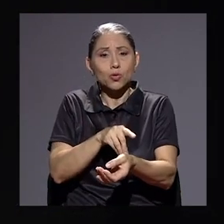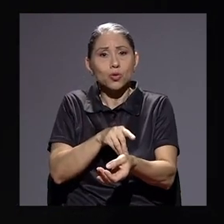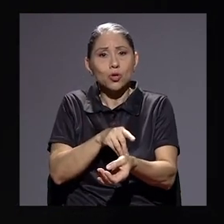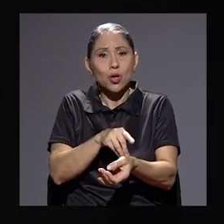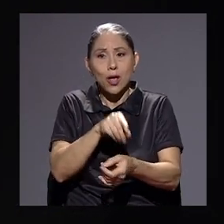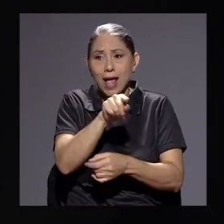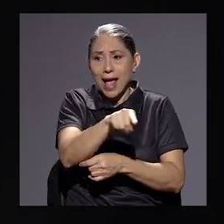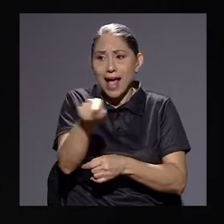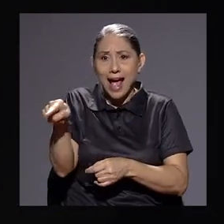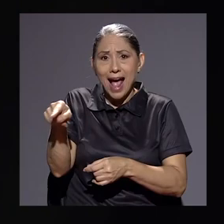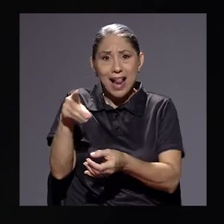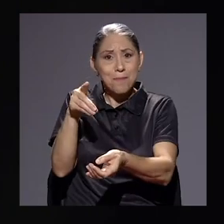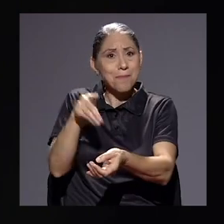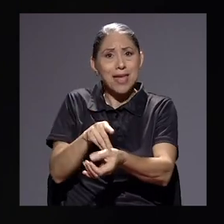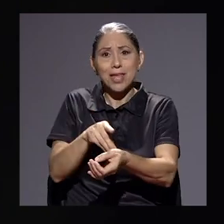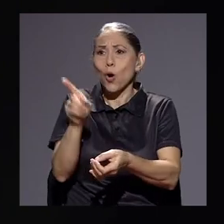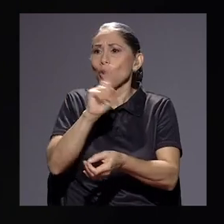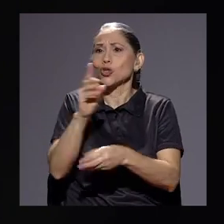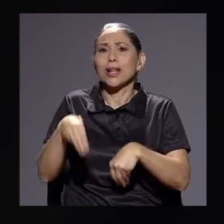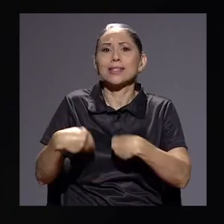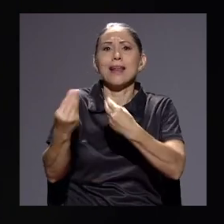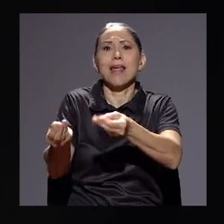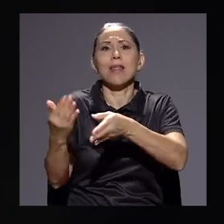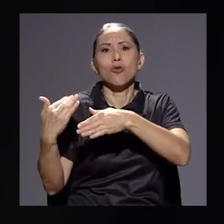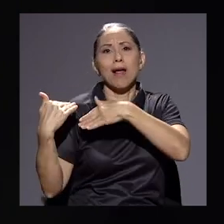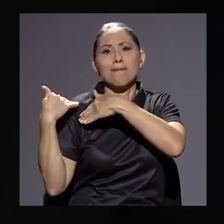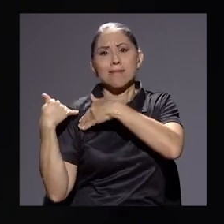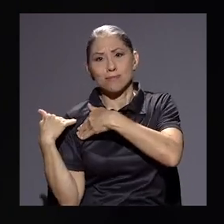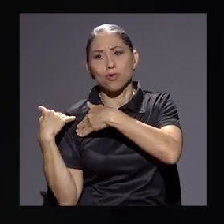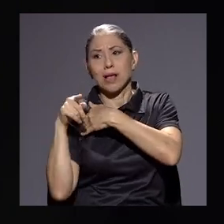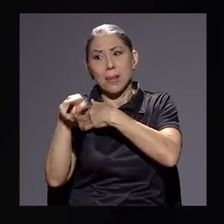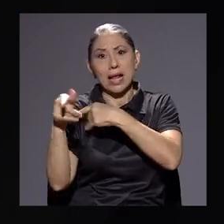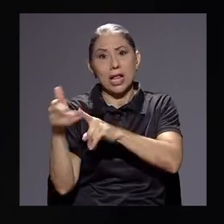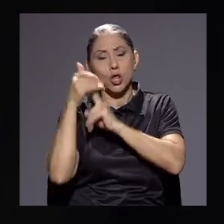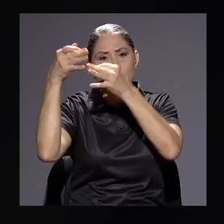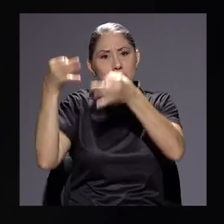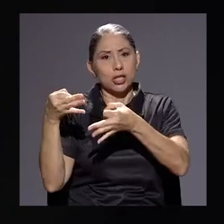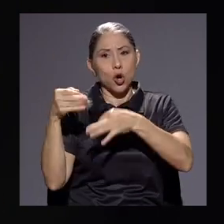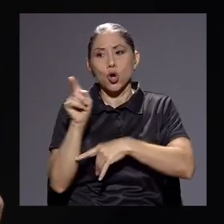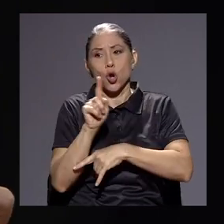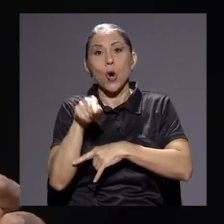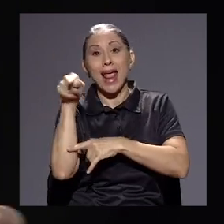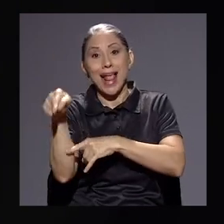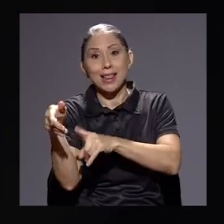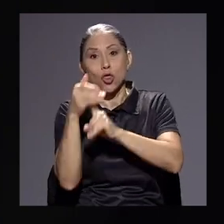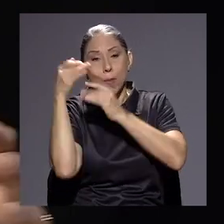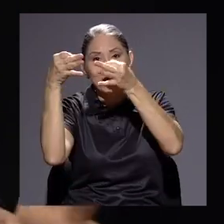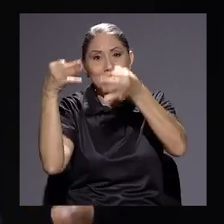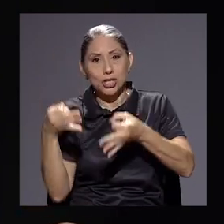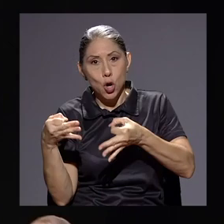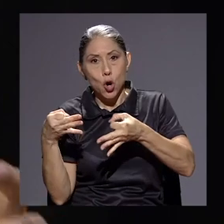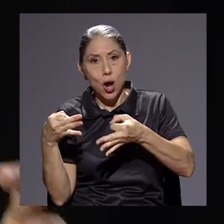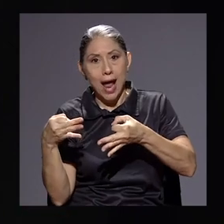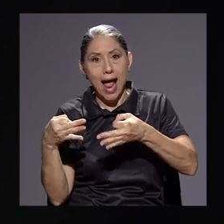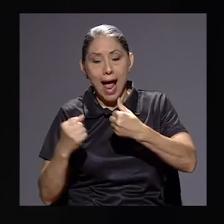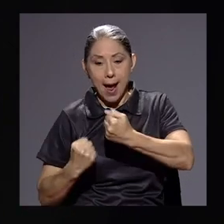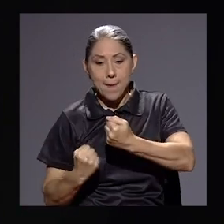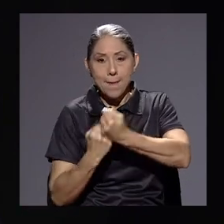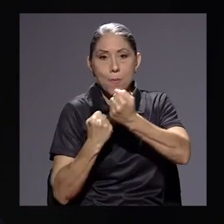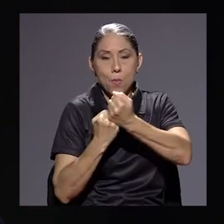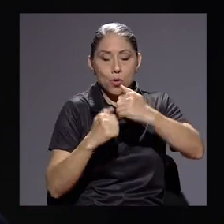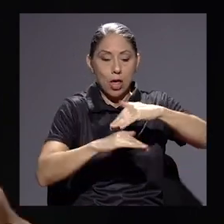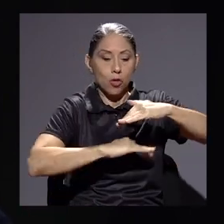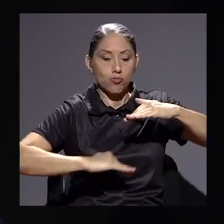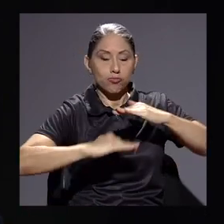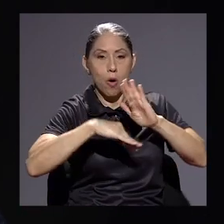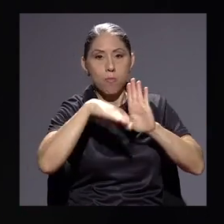estaría endilgando al médico la toma de una decisión en específica, sino él estaría tomando una decisión amparada en una serie